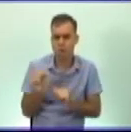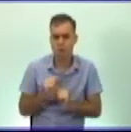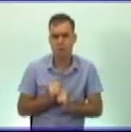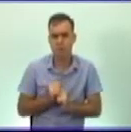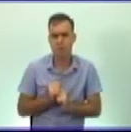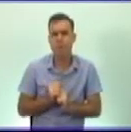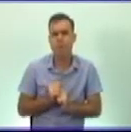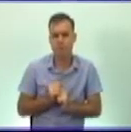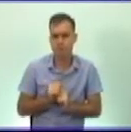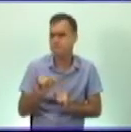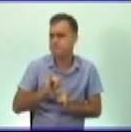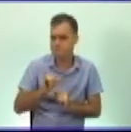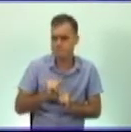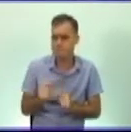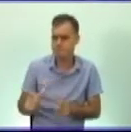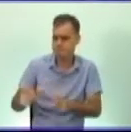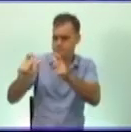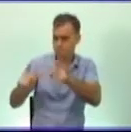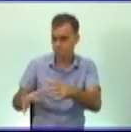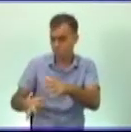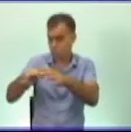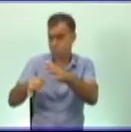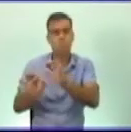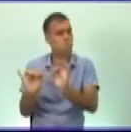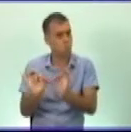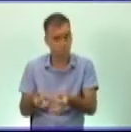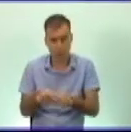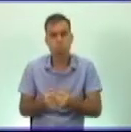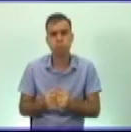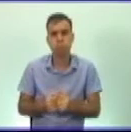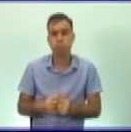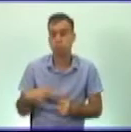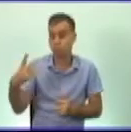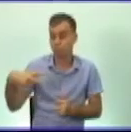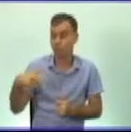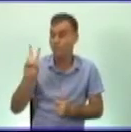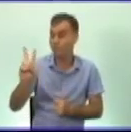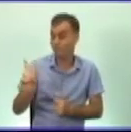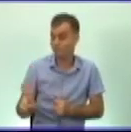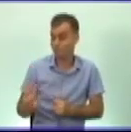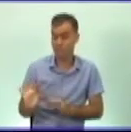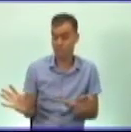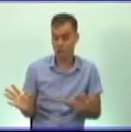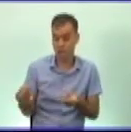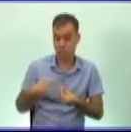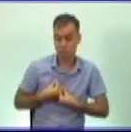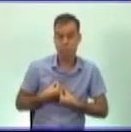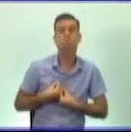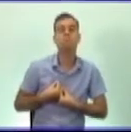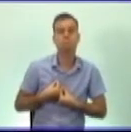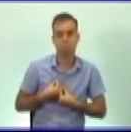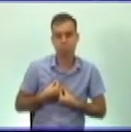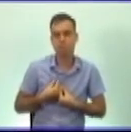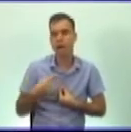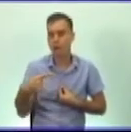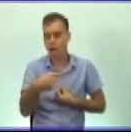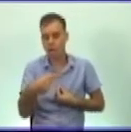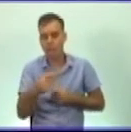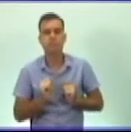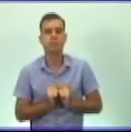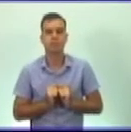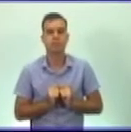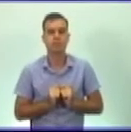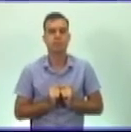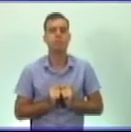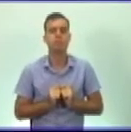mismo para el cilindro y después que tengamos los dos volúmenes, pues vamos a sustraer, a restar, ¿verdad?